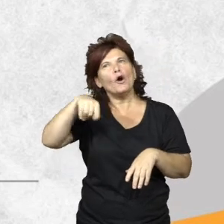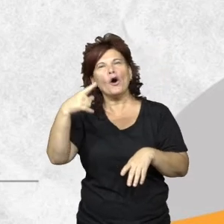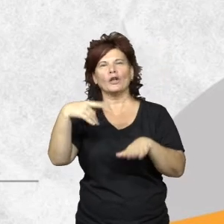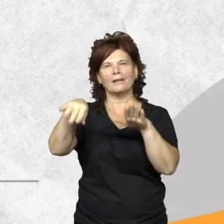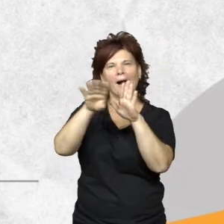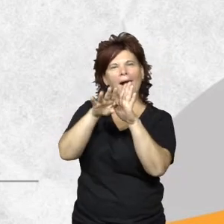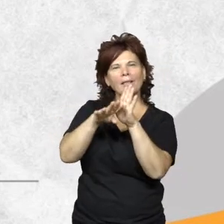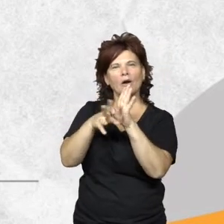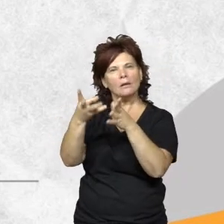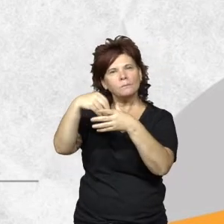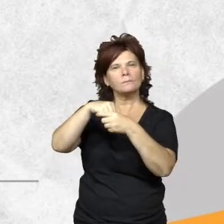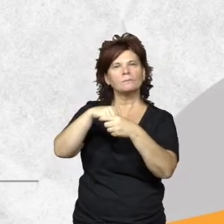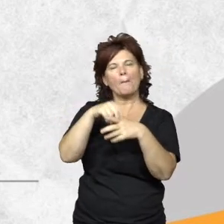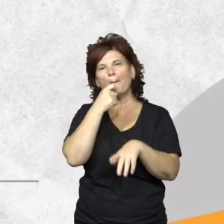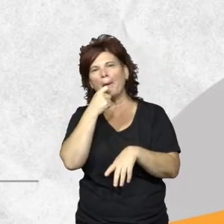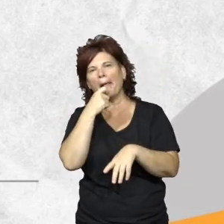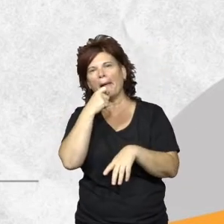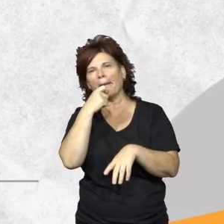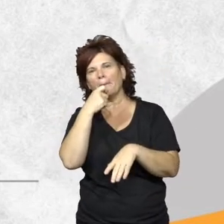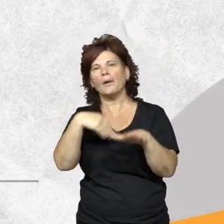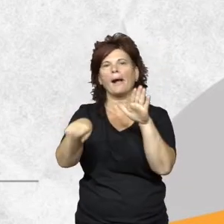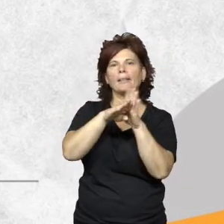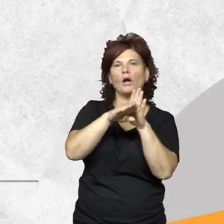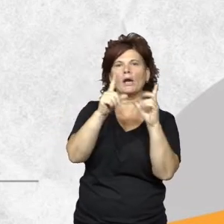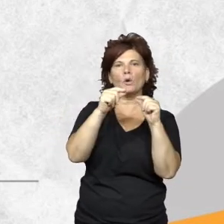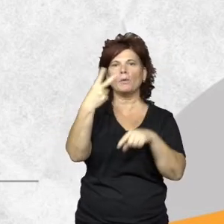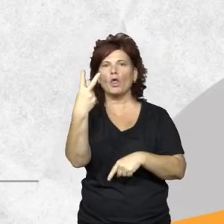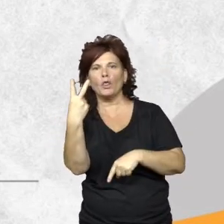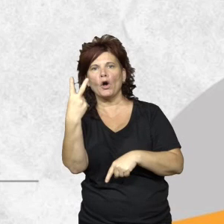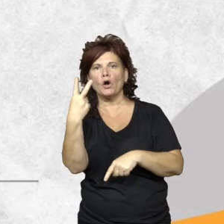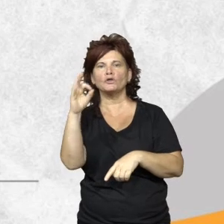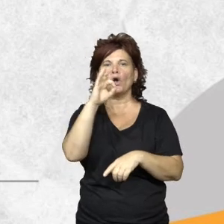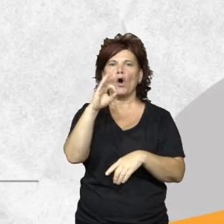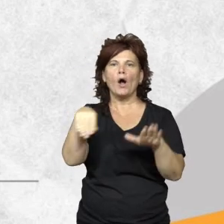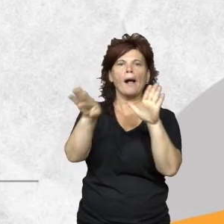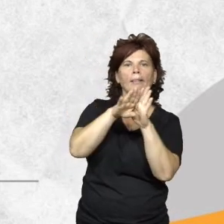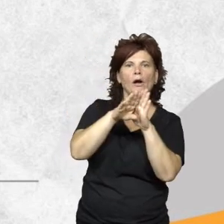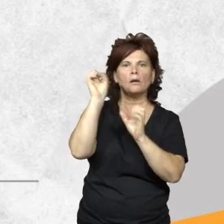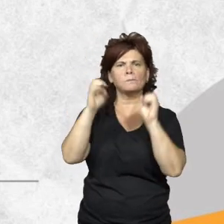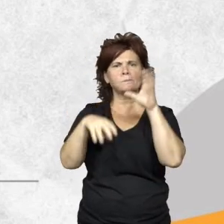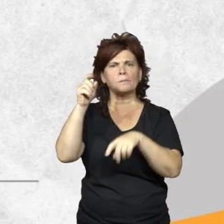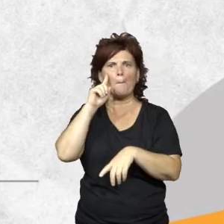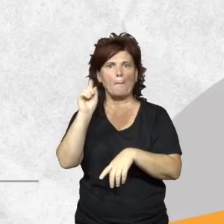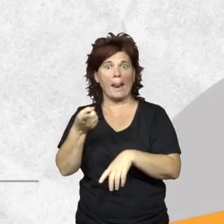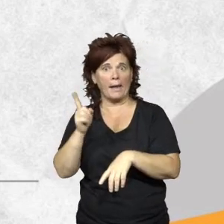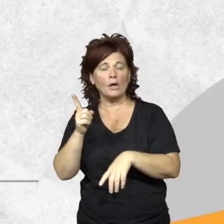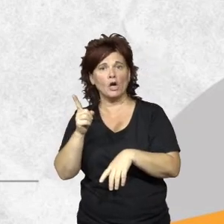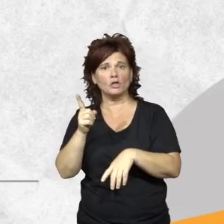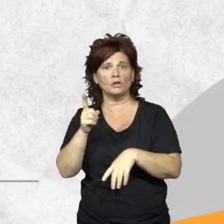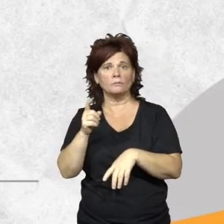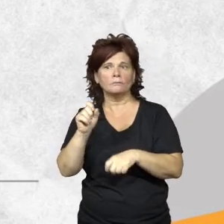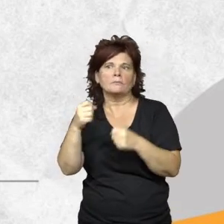otras categorías como categoría 2 o la categoría de residuos peligrosos. Entonces, cada